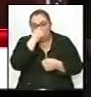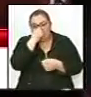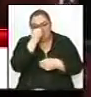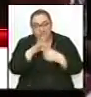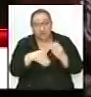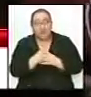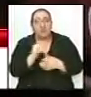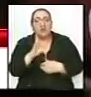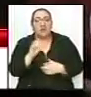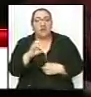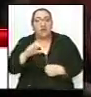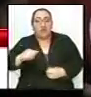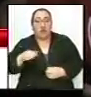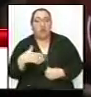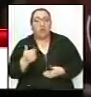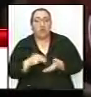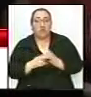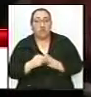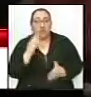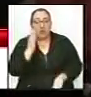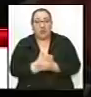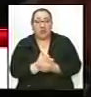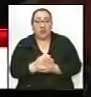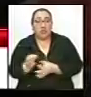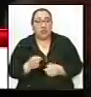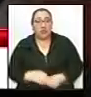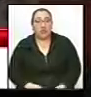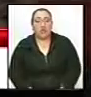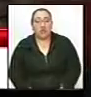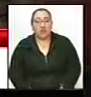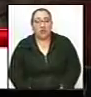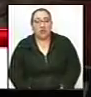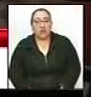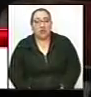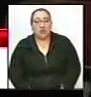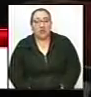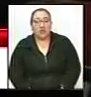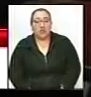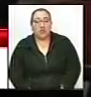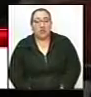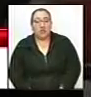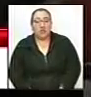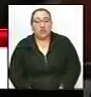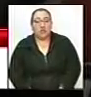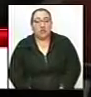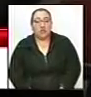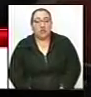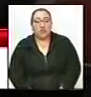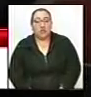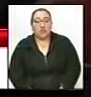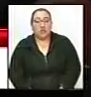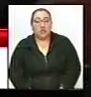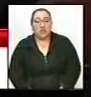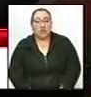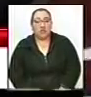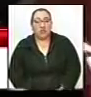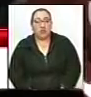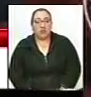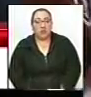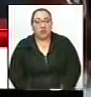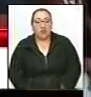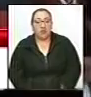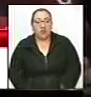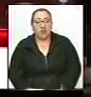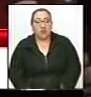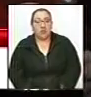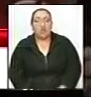sí puede ser tajante en descartar, porque está la idea en muchos, ¿no?, de que es una ley para favorecer a Edwin Oviedo.